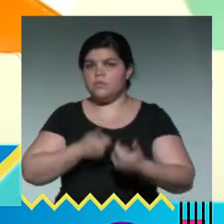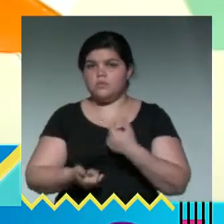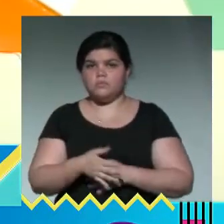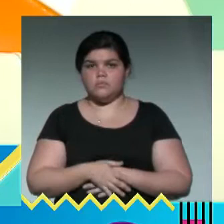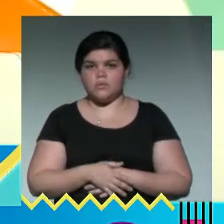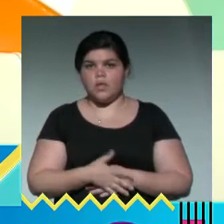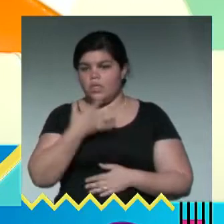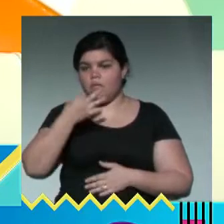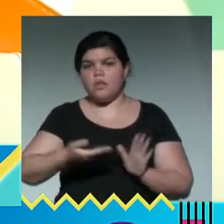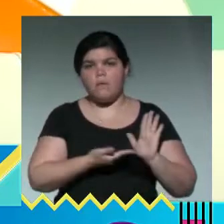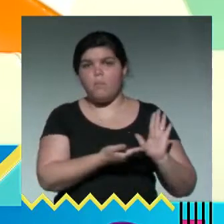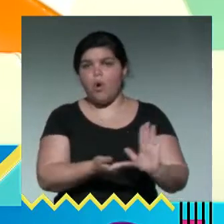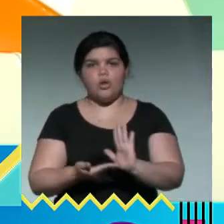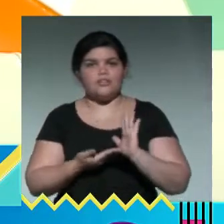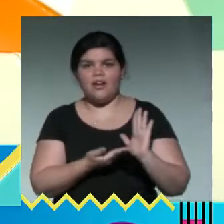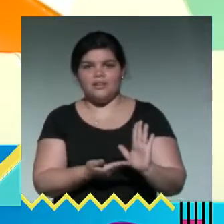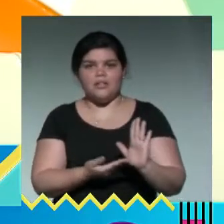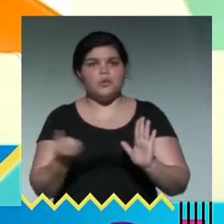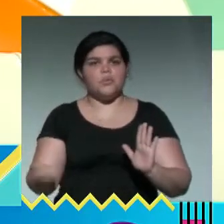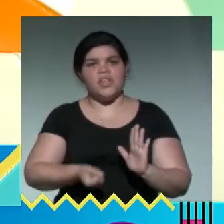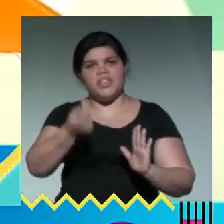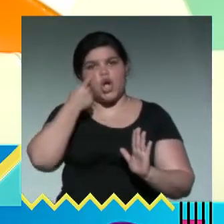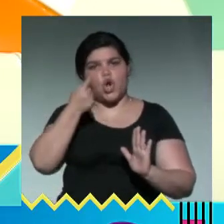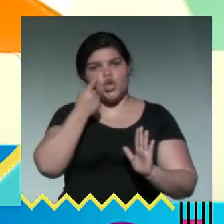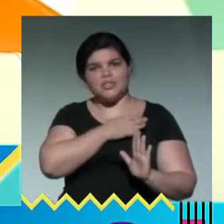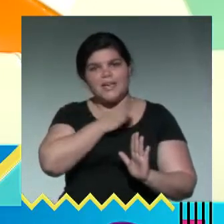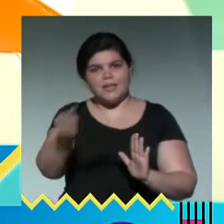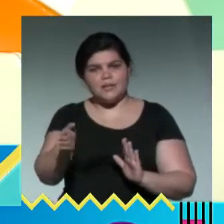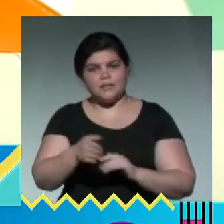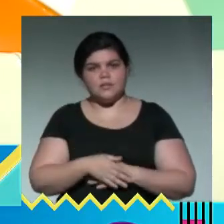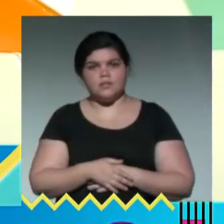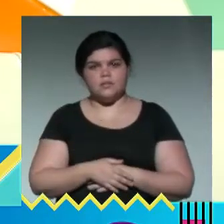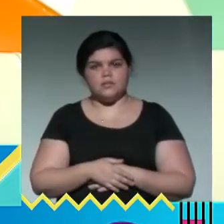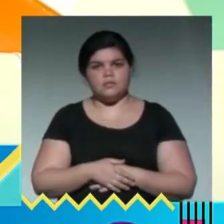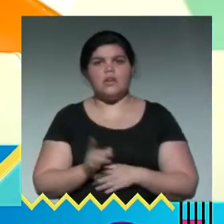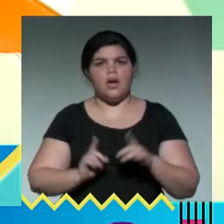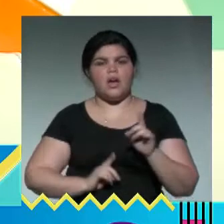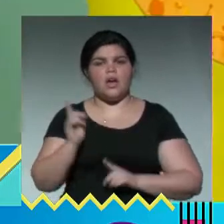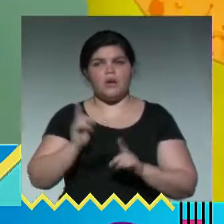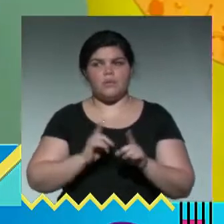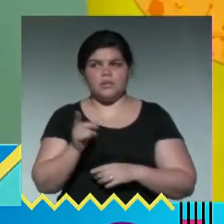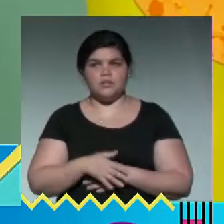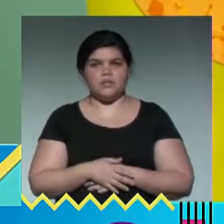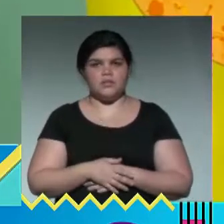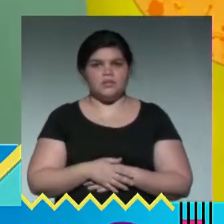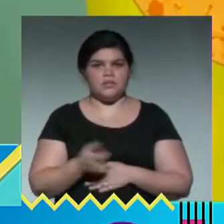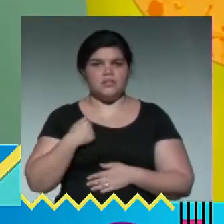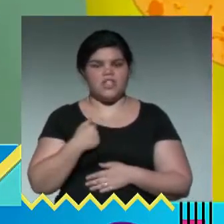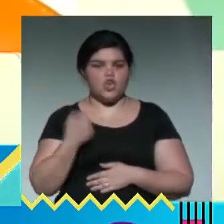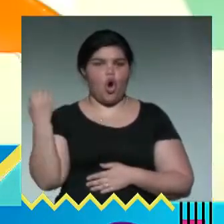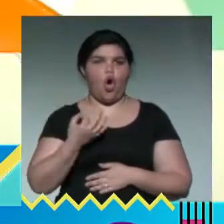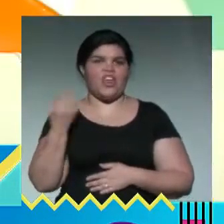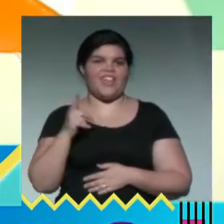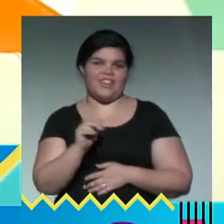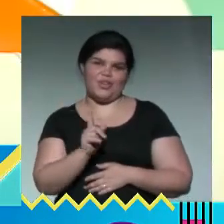Hay que visibilizarlos, hay que conocerlos. Y es muy común, uno lo ha escuchado muchas veces, no pretendo ser original con esto, cuando